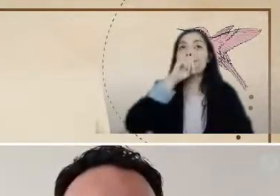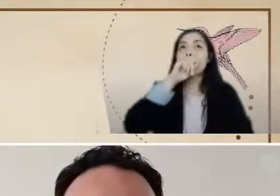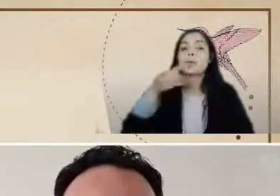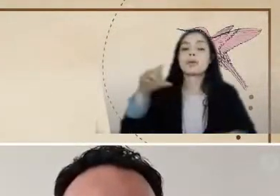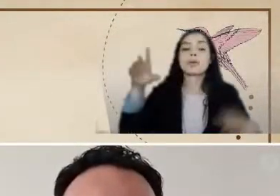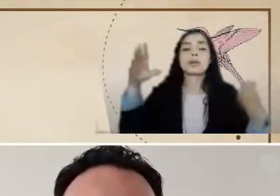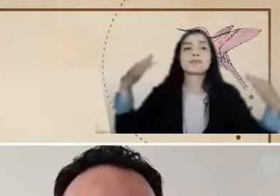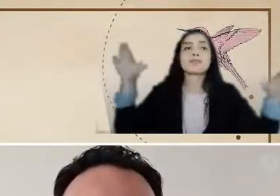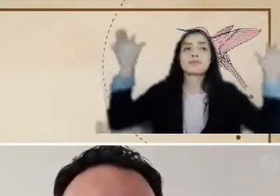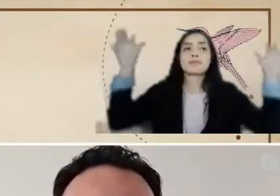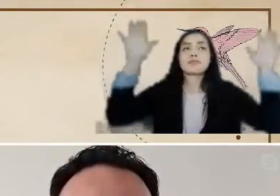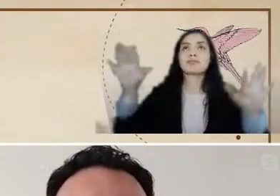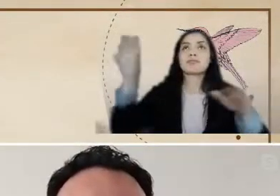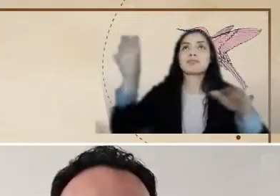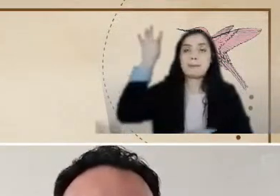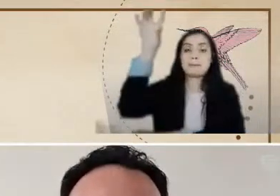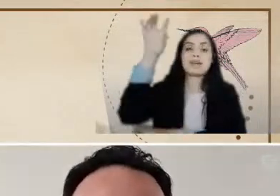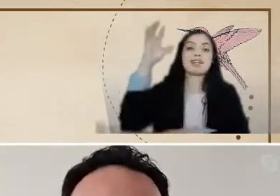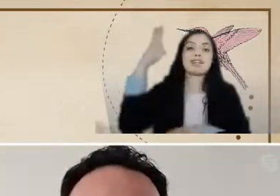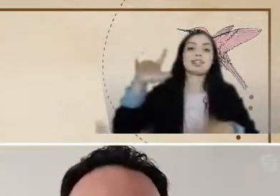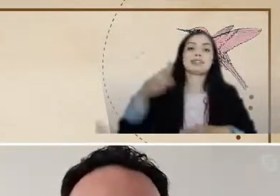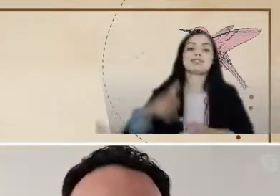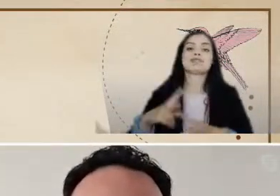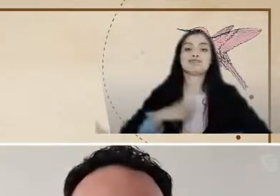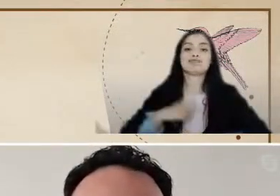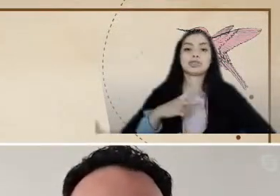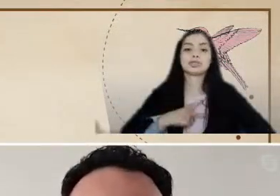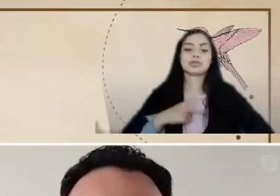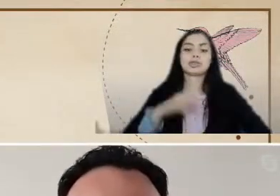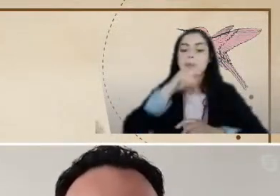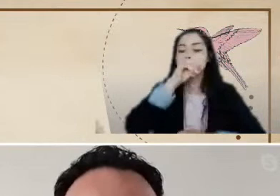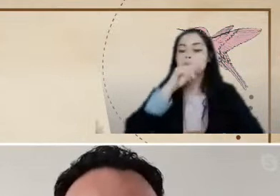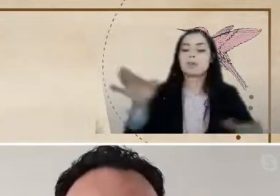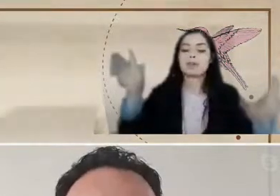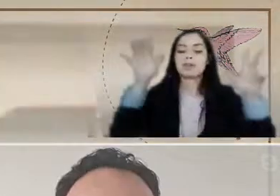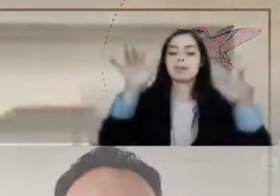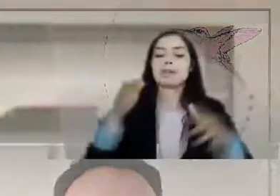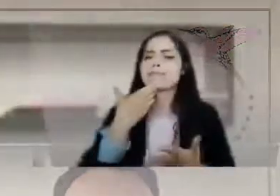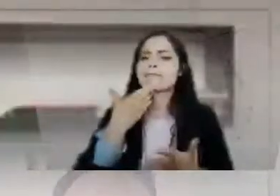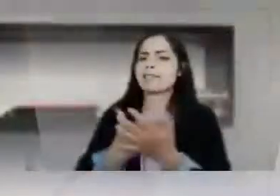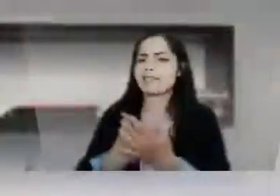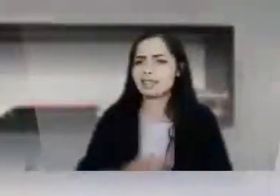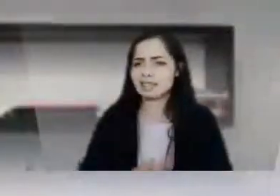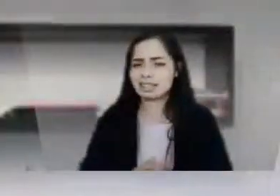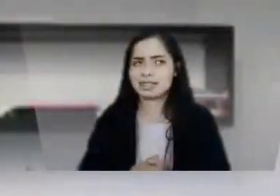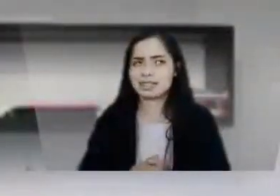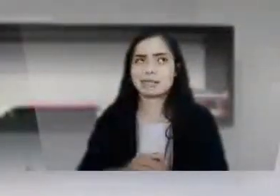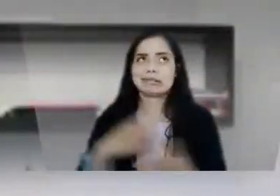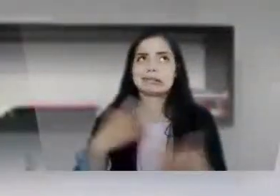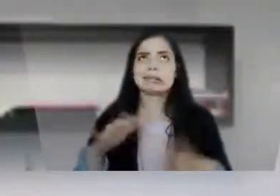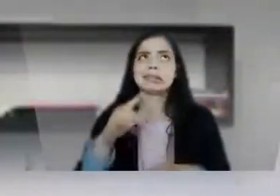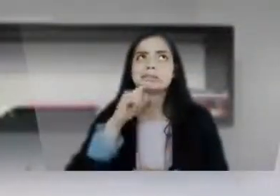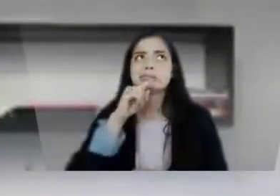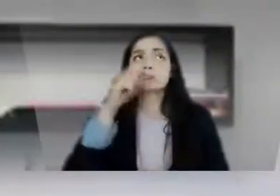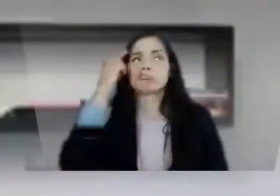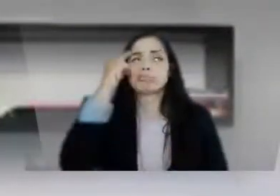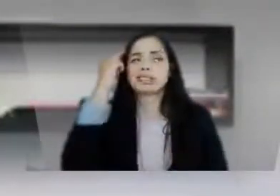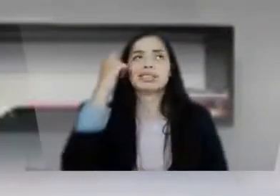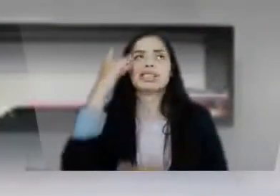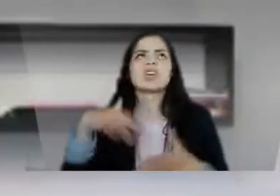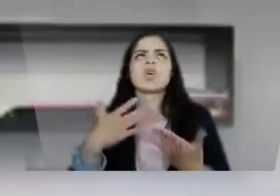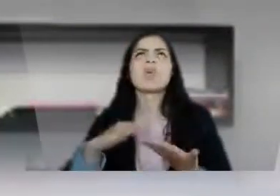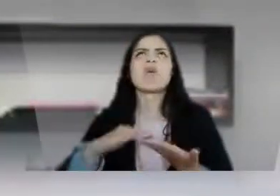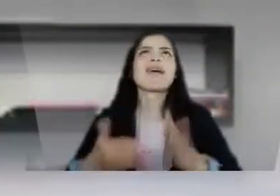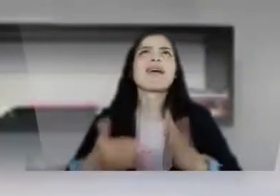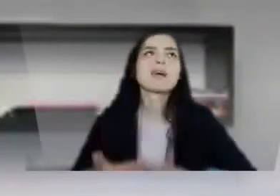Muchas gracias por su participación, Germán Andrés. Muy valiosa esa perspectiva desde los miembros de la comunidad, cómo se involucran en estos